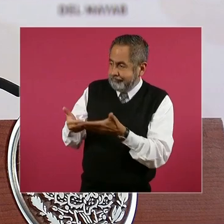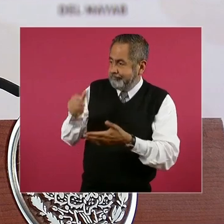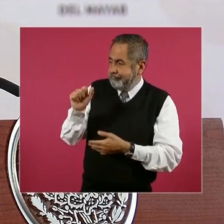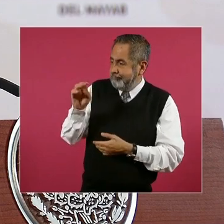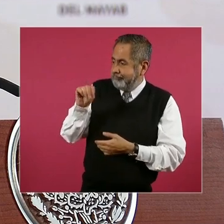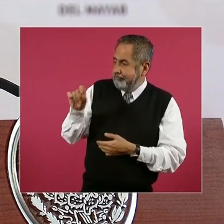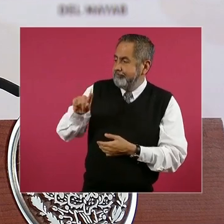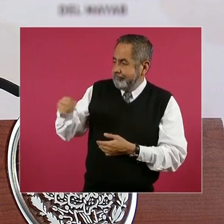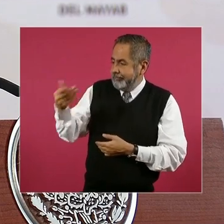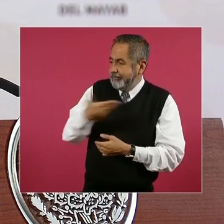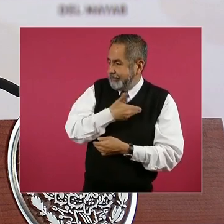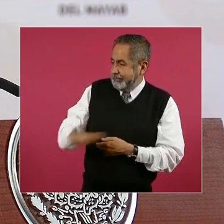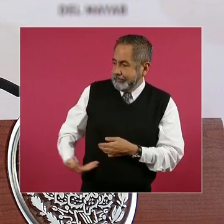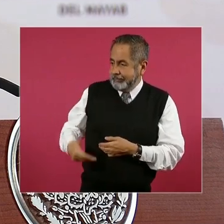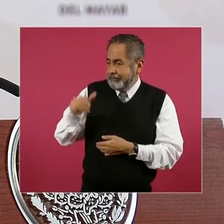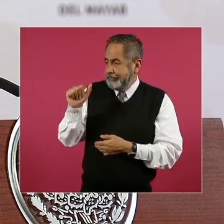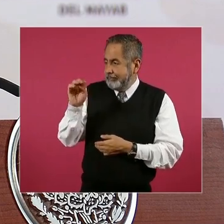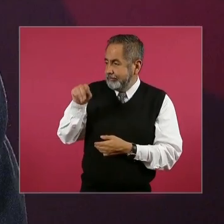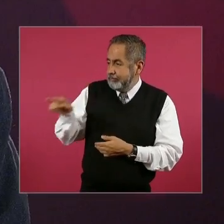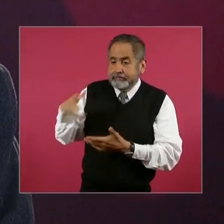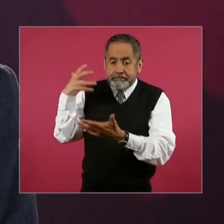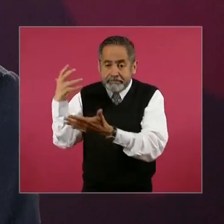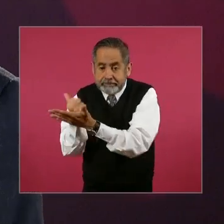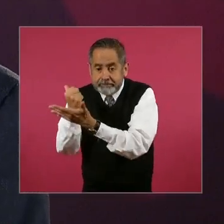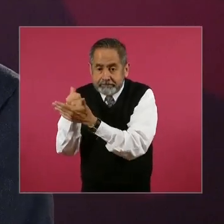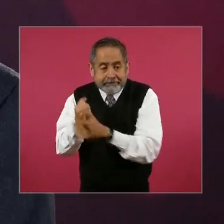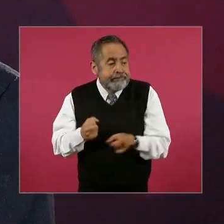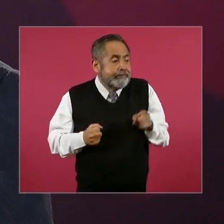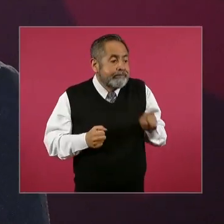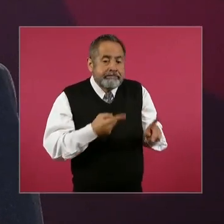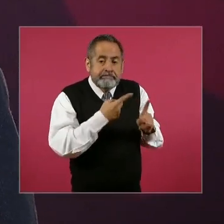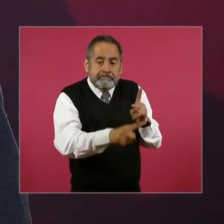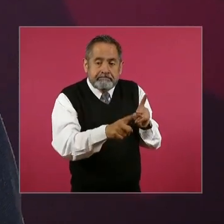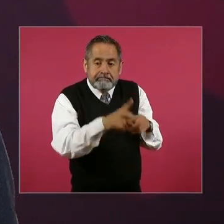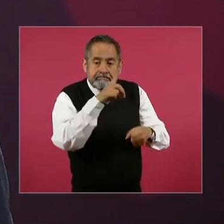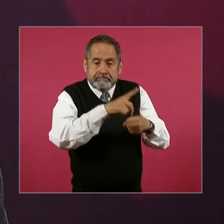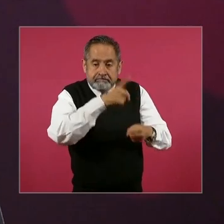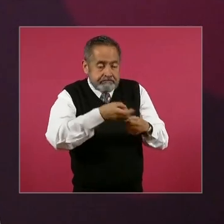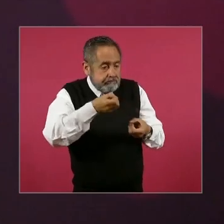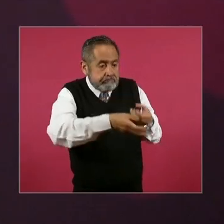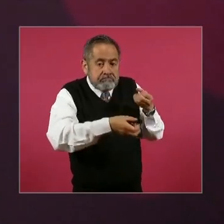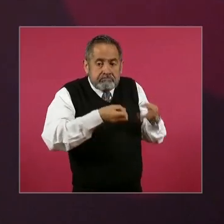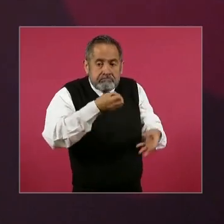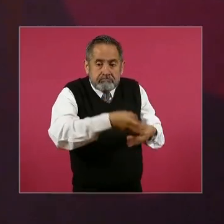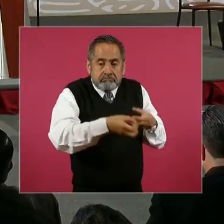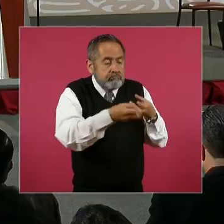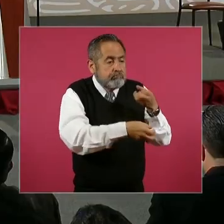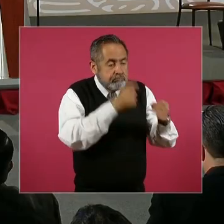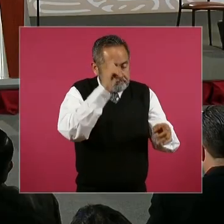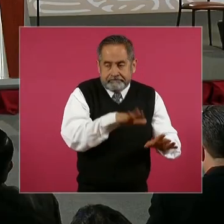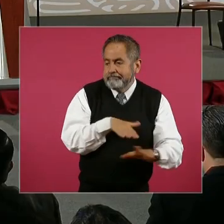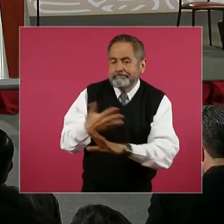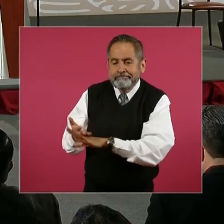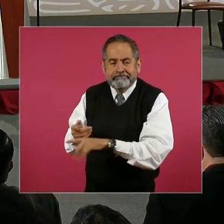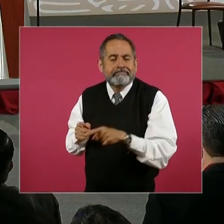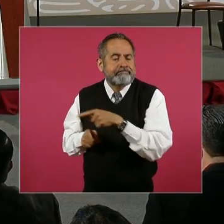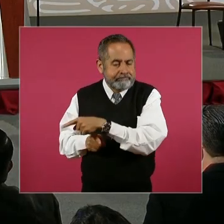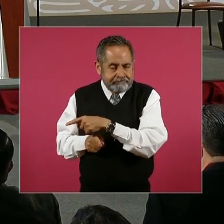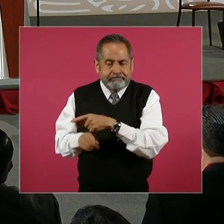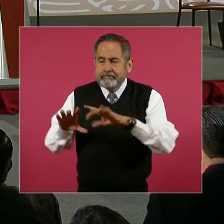presidente Andrés Manuel López Obrador y un congreso con mayoría de